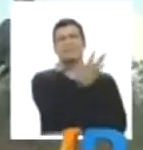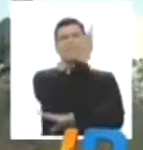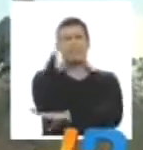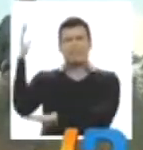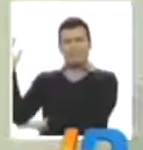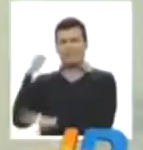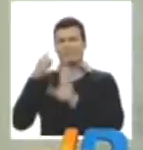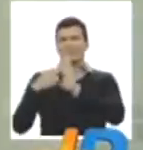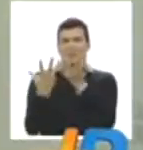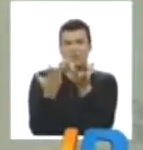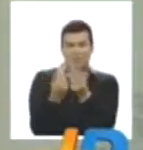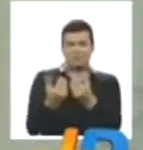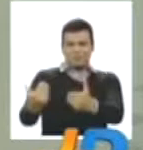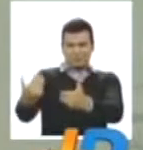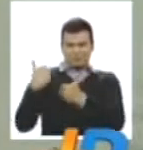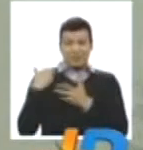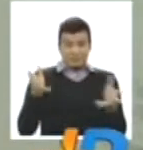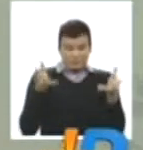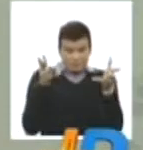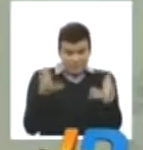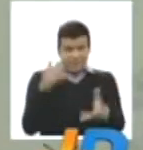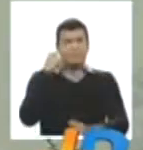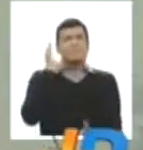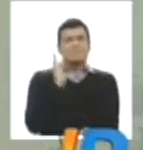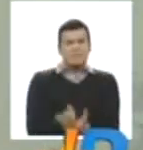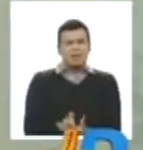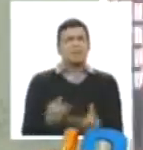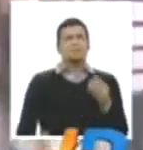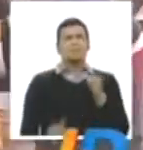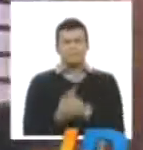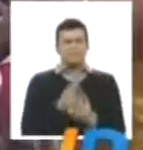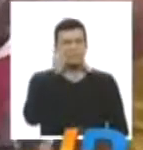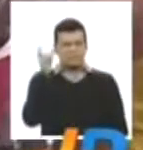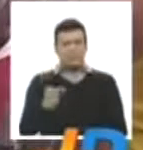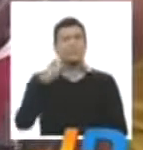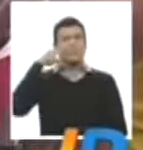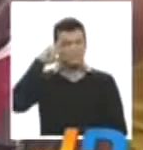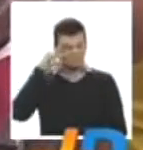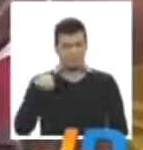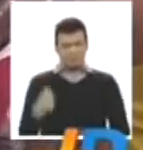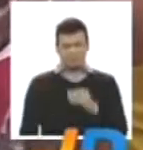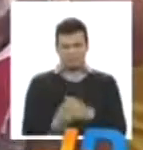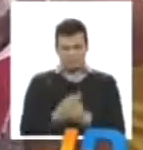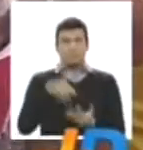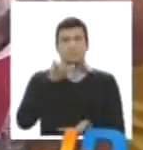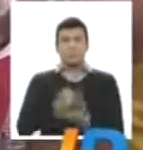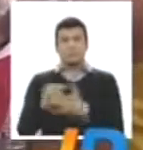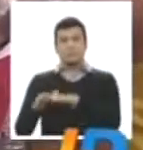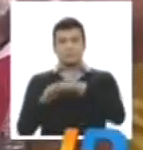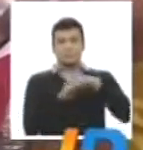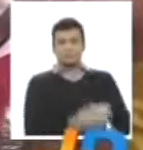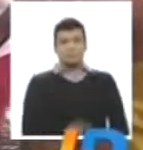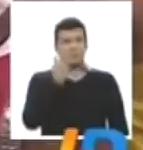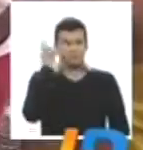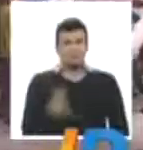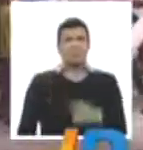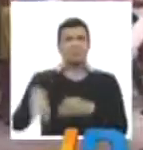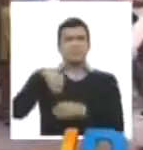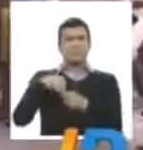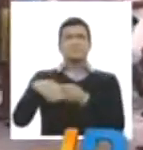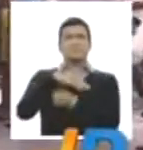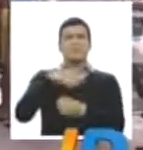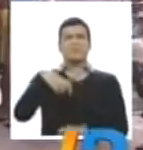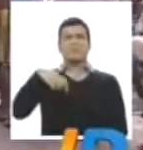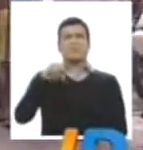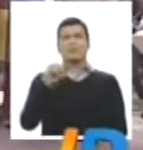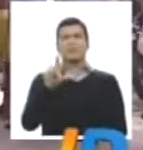pastizales. Los organismos de socorro creen que la emergencia habría sido provocada. En Cali, los habitantes del barrio Polvorines salieron esta mañana a las